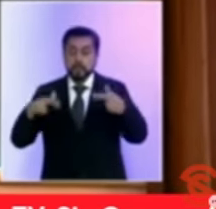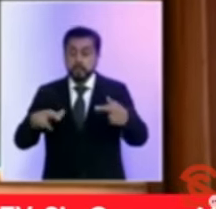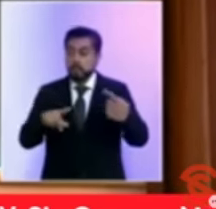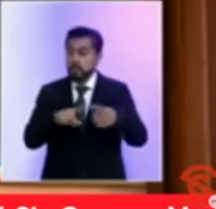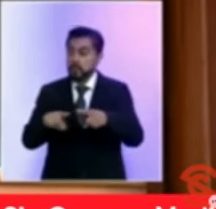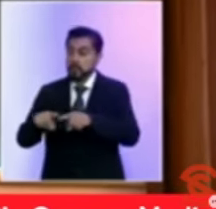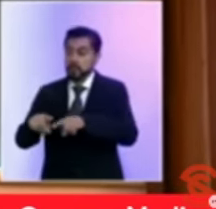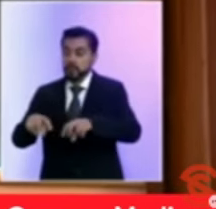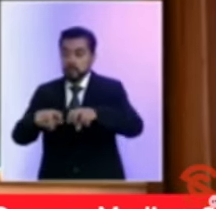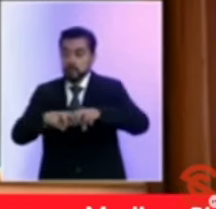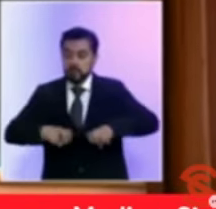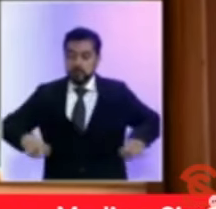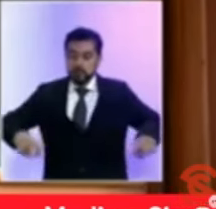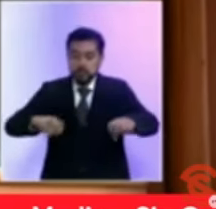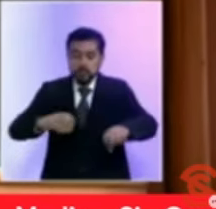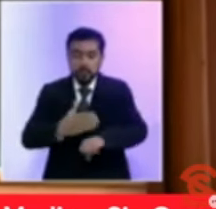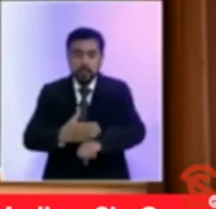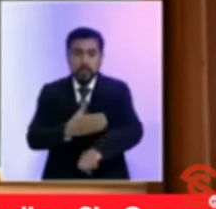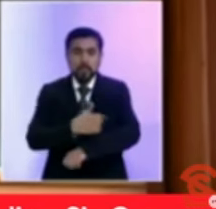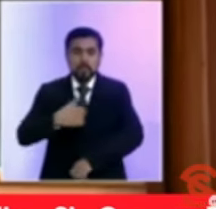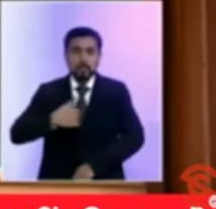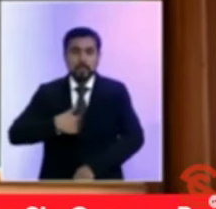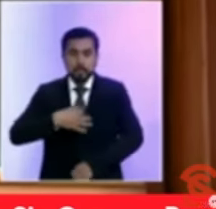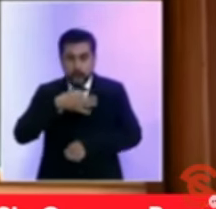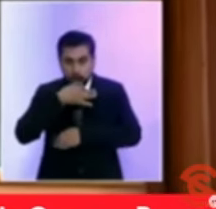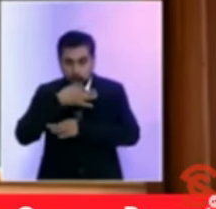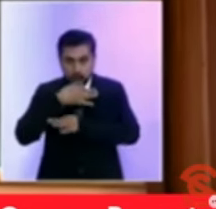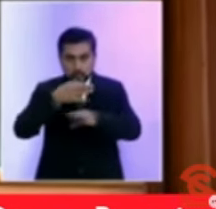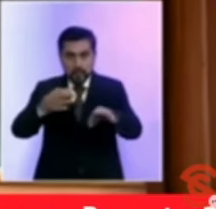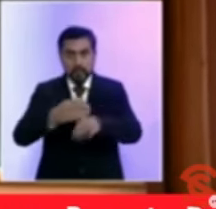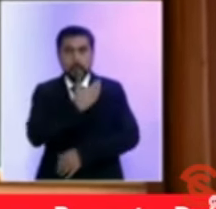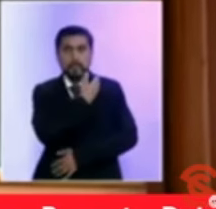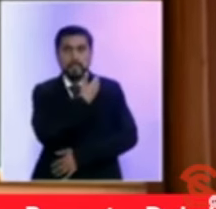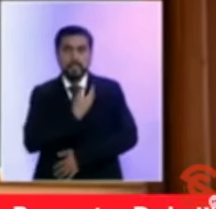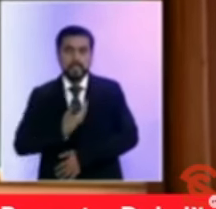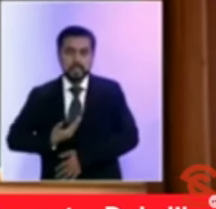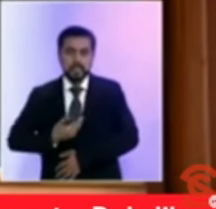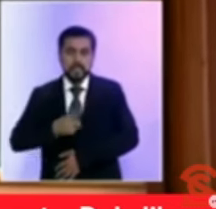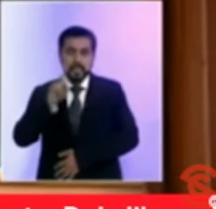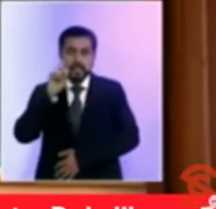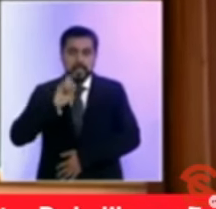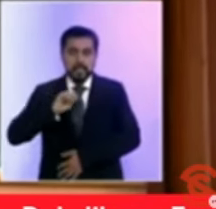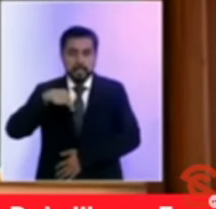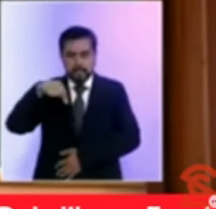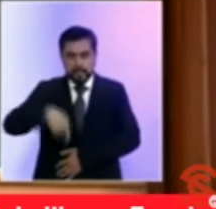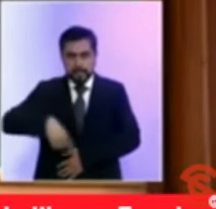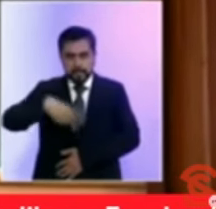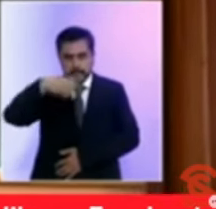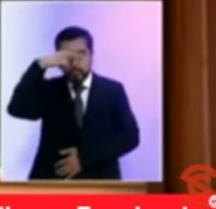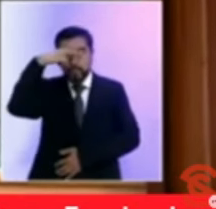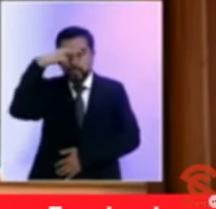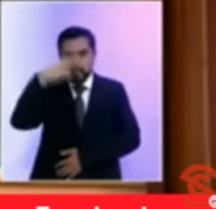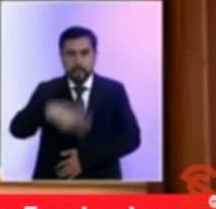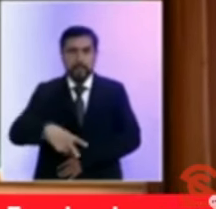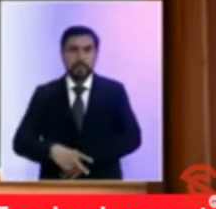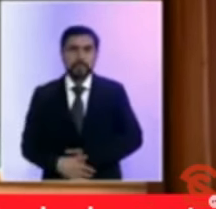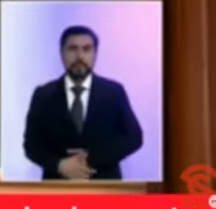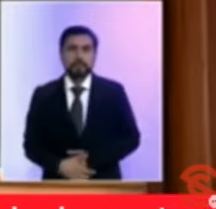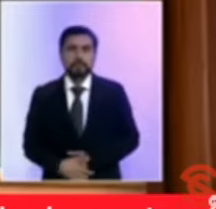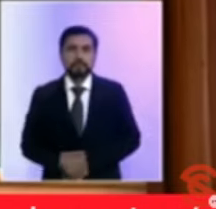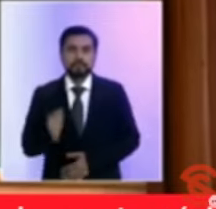esta sala superior la declaramos presidenta electa de los Estados Unidos Mexicanos